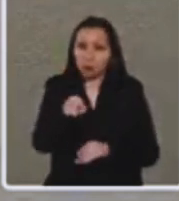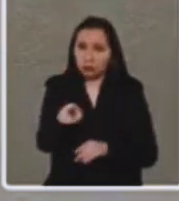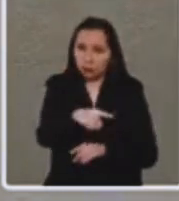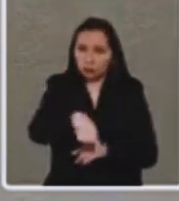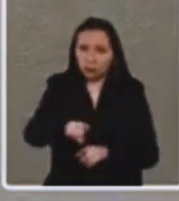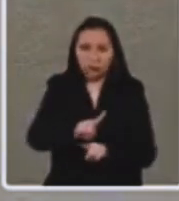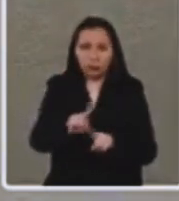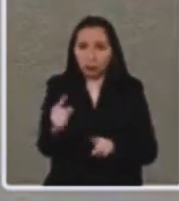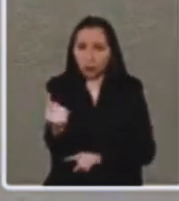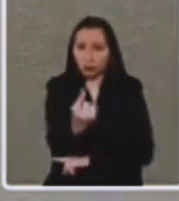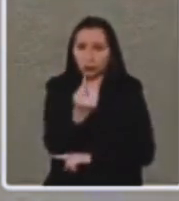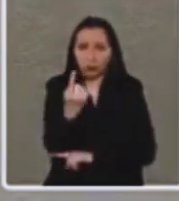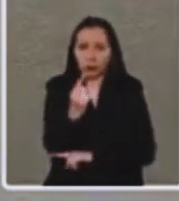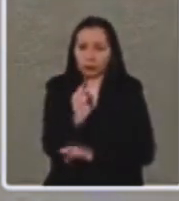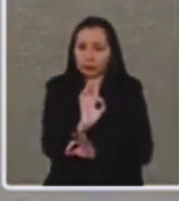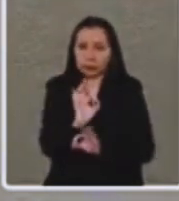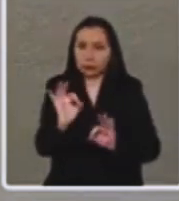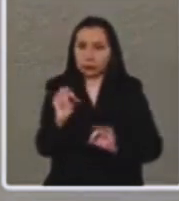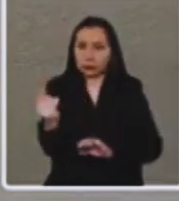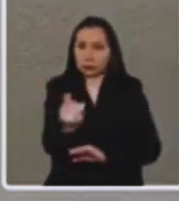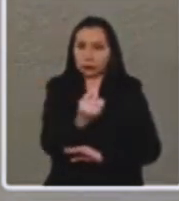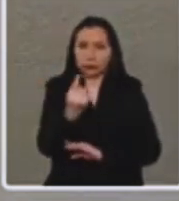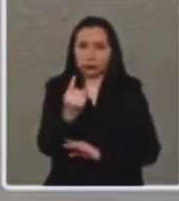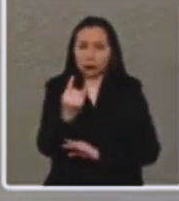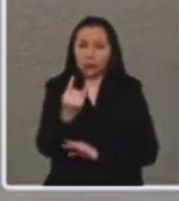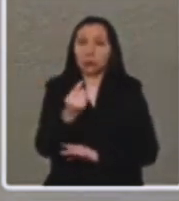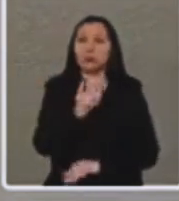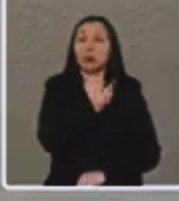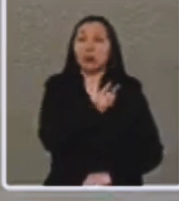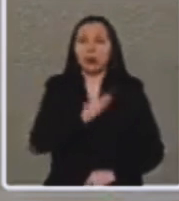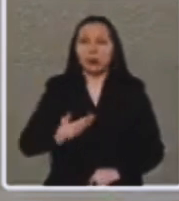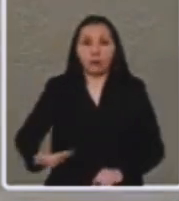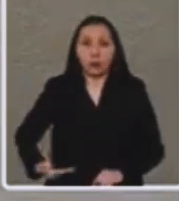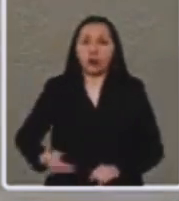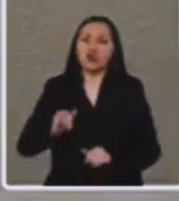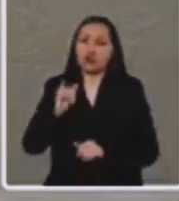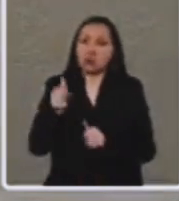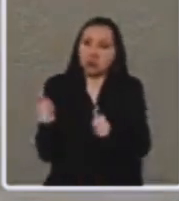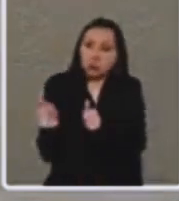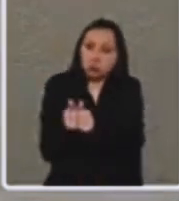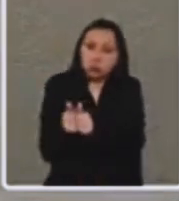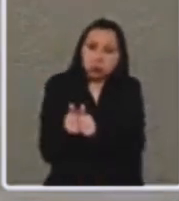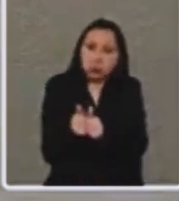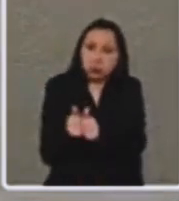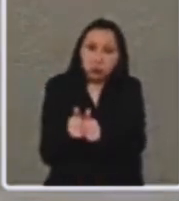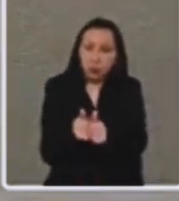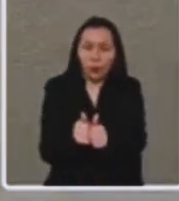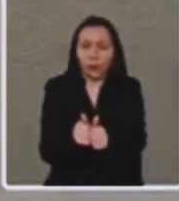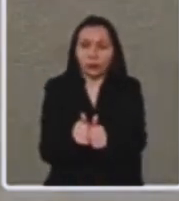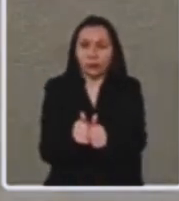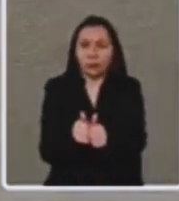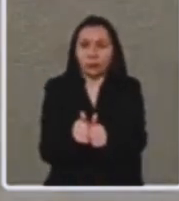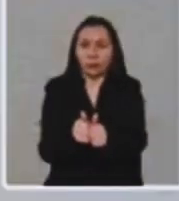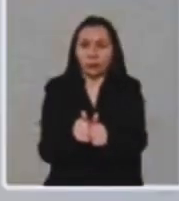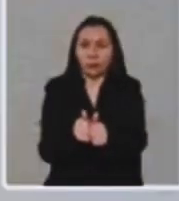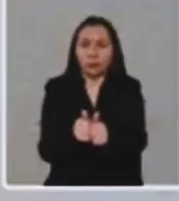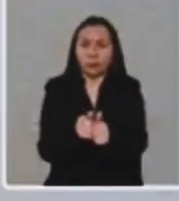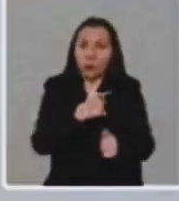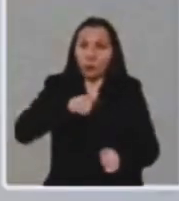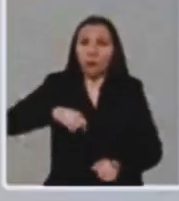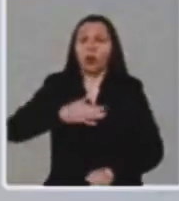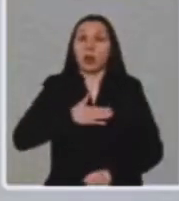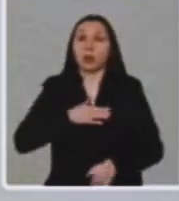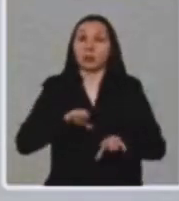solas, que no van a estar solas, que el gobierno las va a acompañar, y que